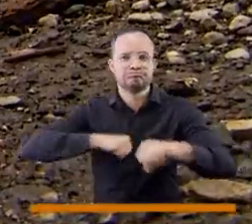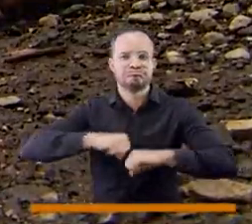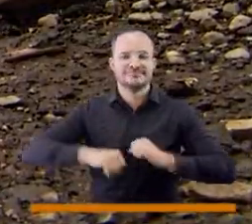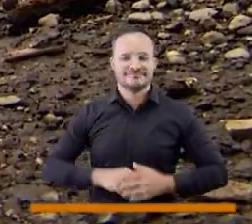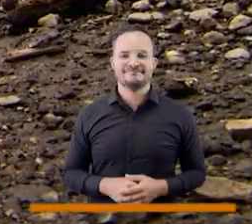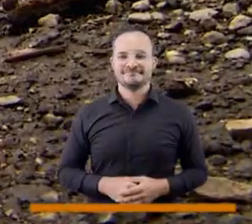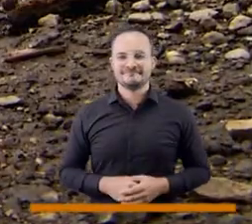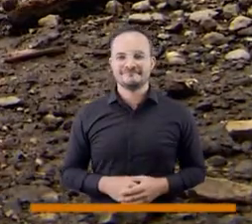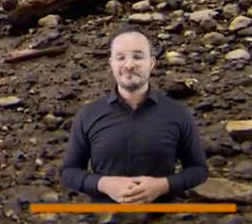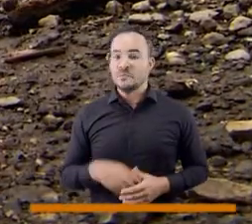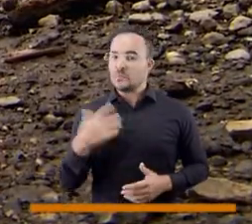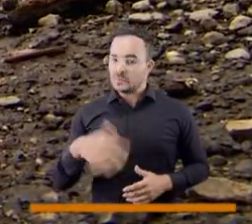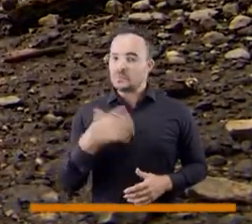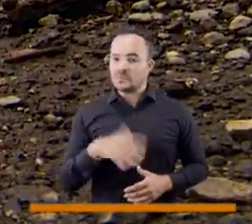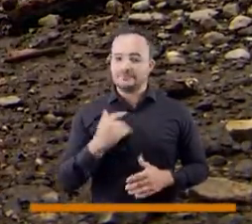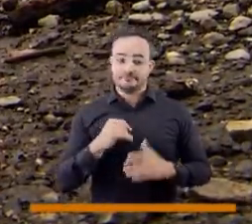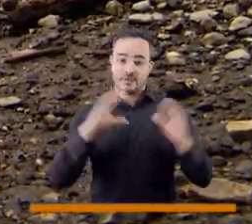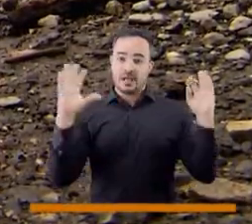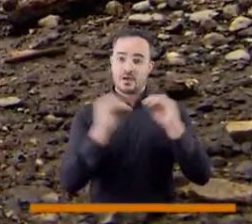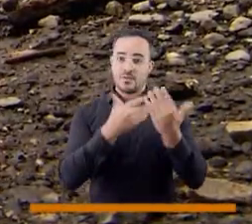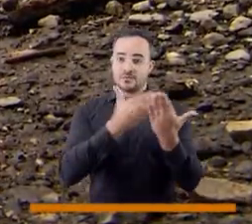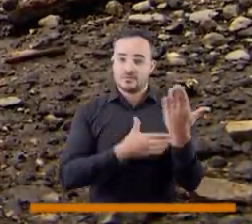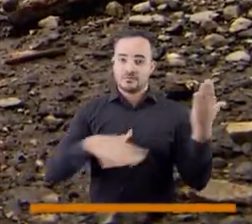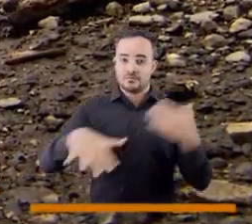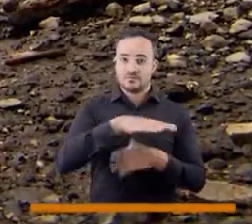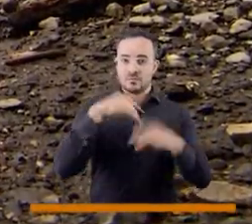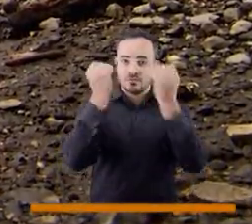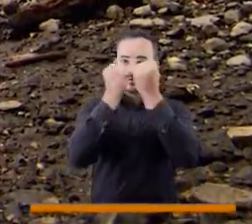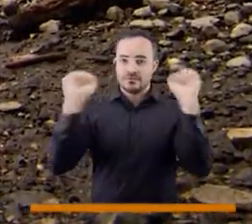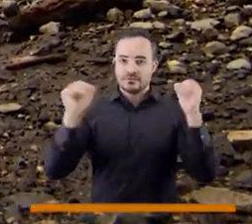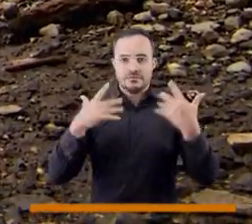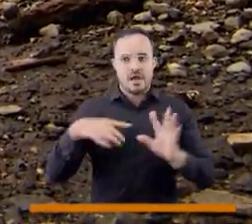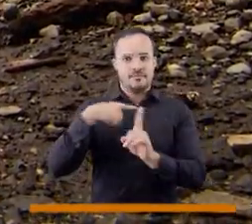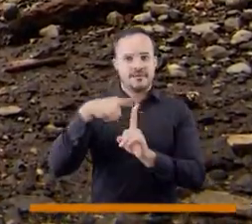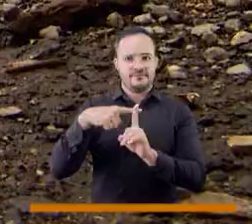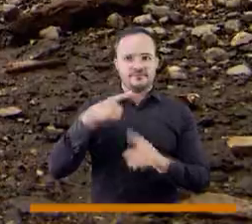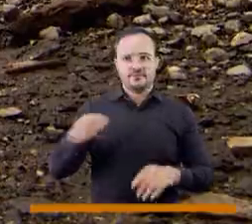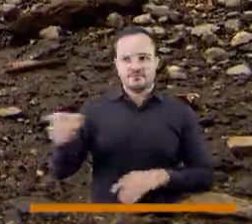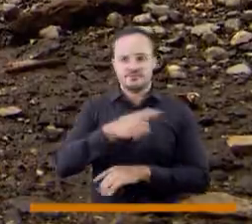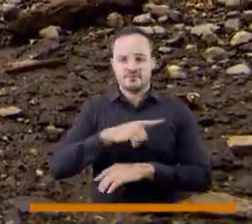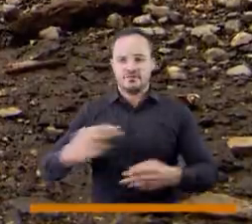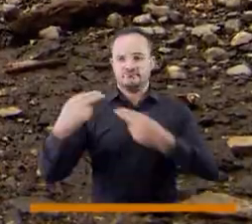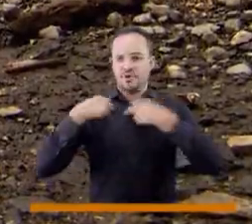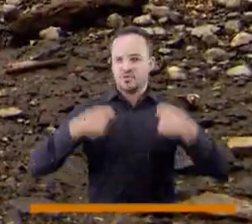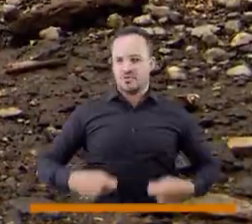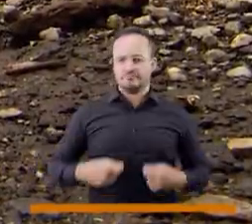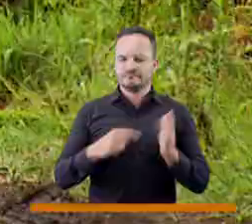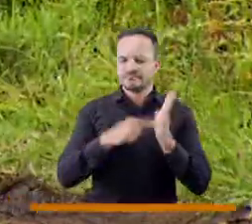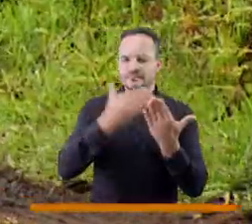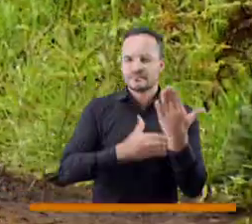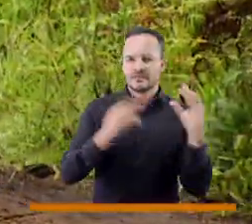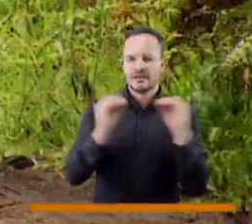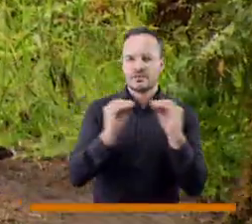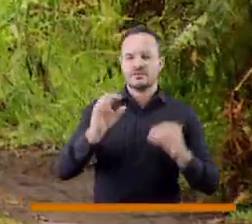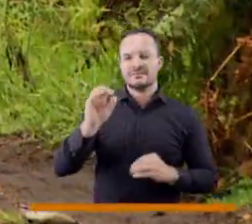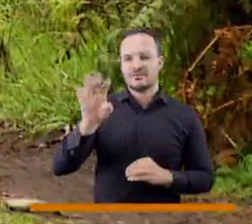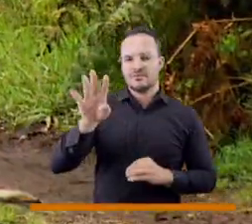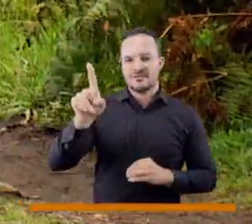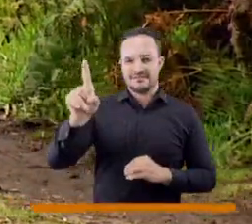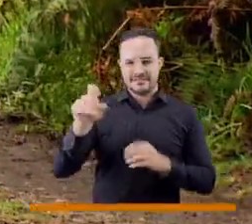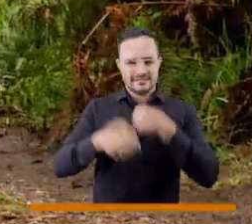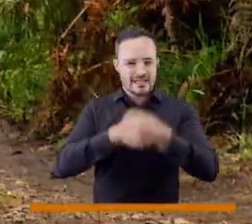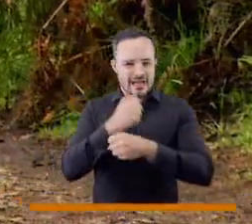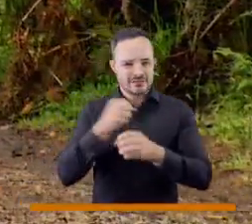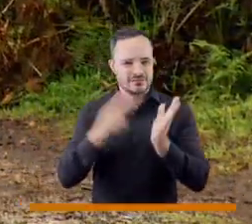Concejal, un acuerdo municipal que trae nuevos beneficios para los dignatarios. Hablemos del acuerdo 046